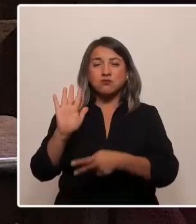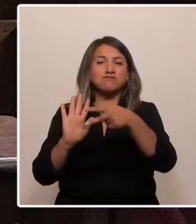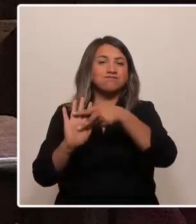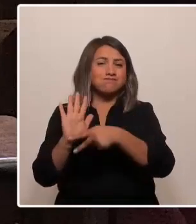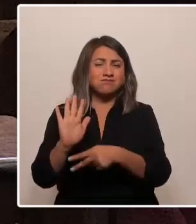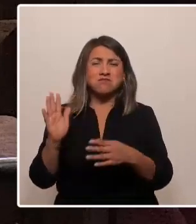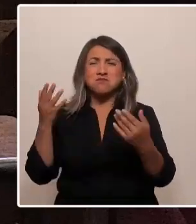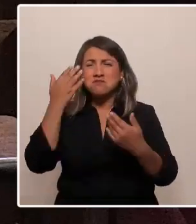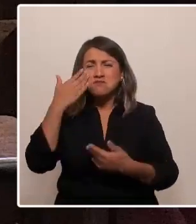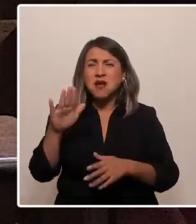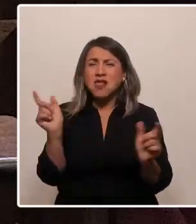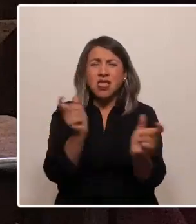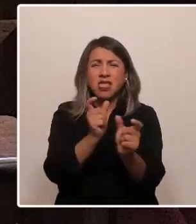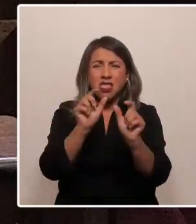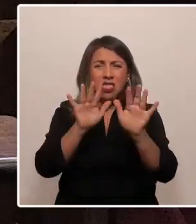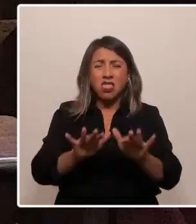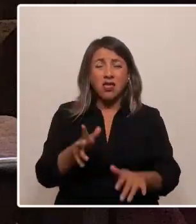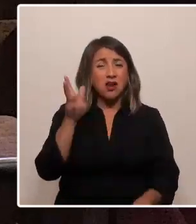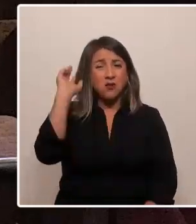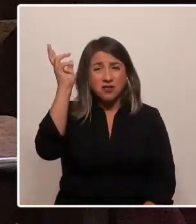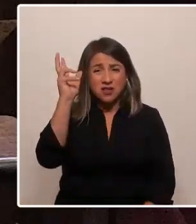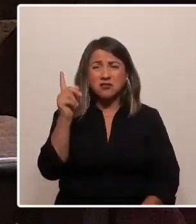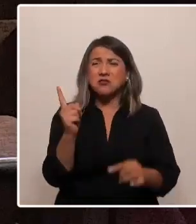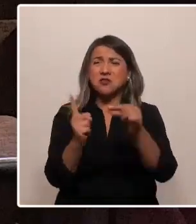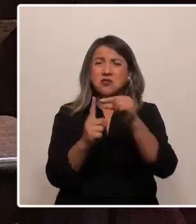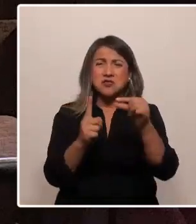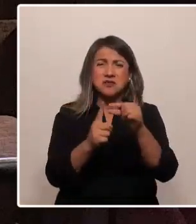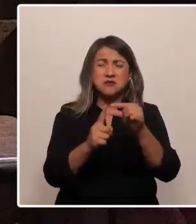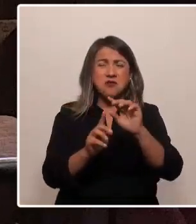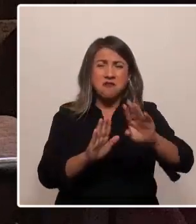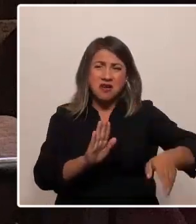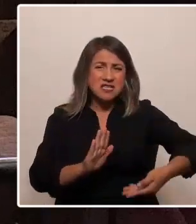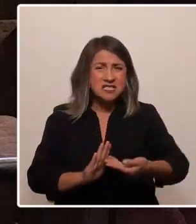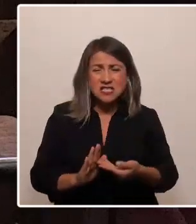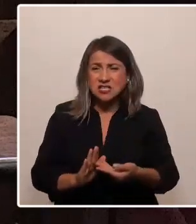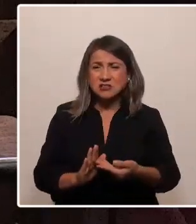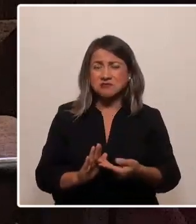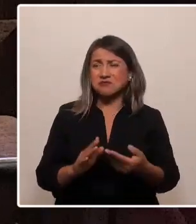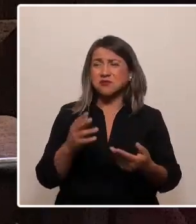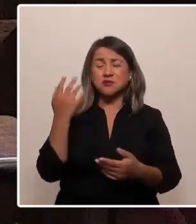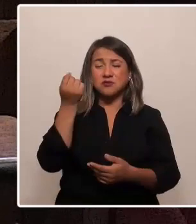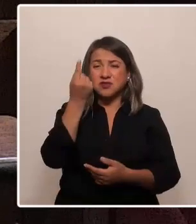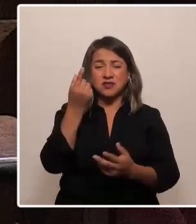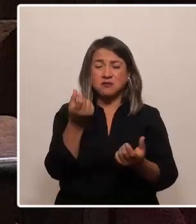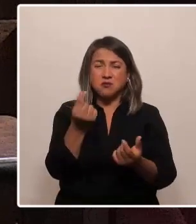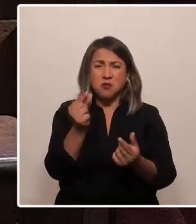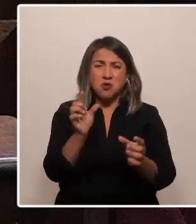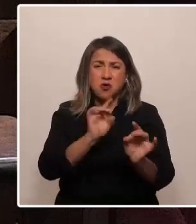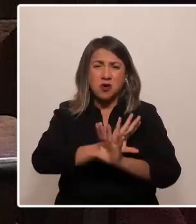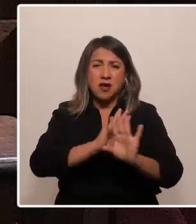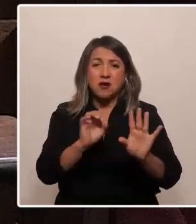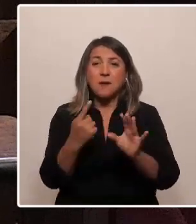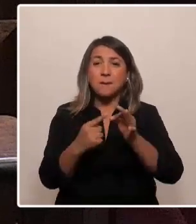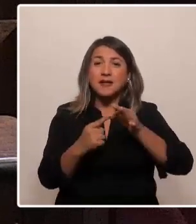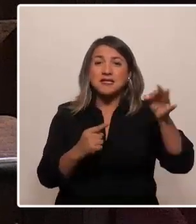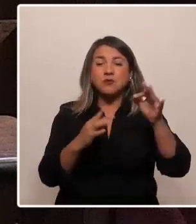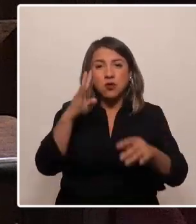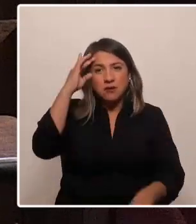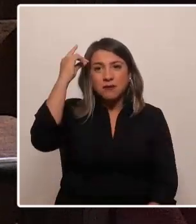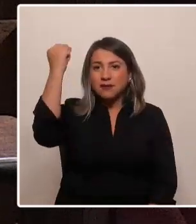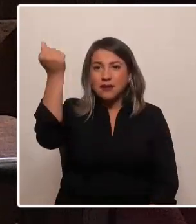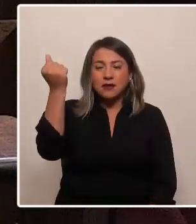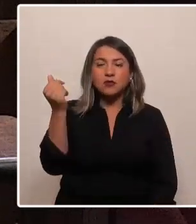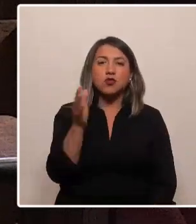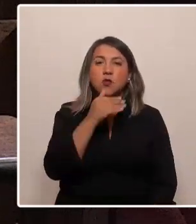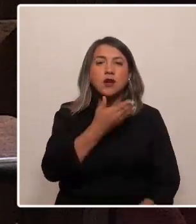redactados que no se entienden, lleno de conceptos vagos, de definiciones ambiguas y de principios inventados sin ningún sustento